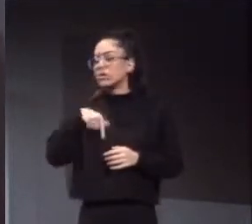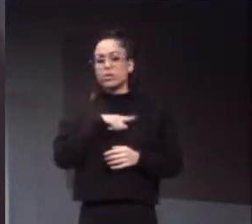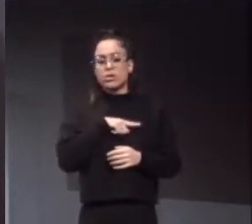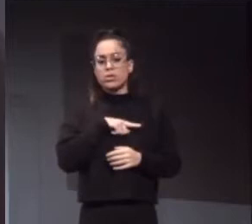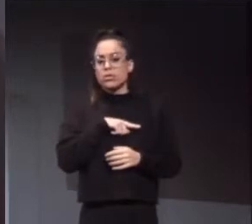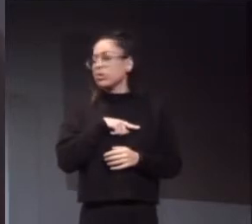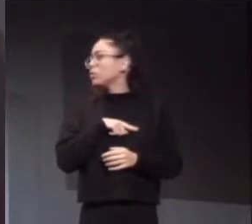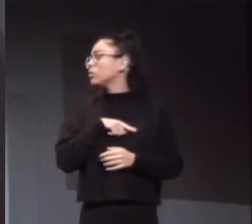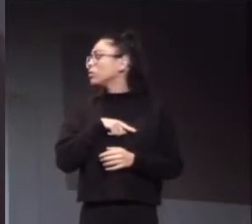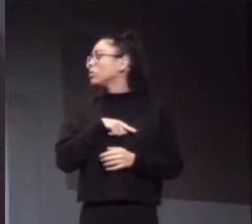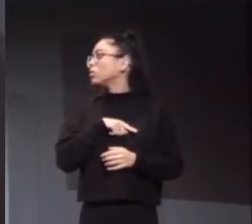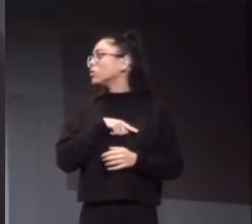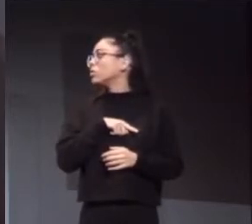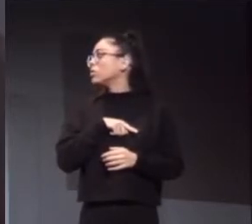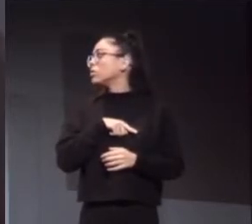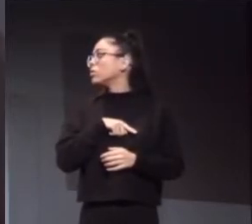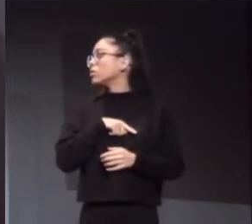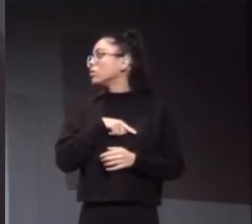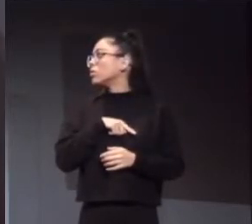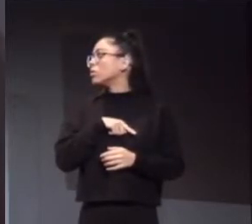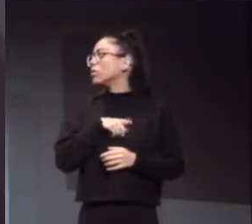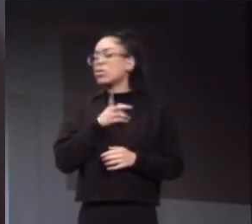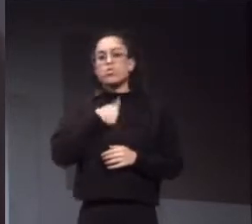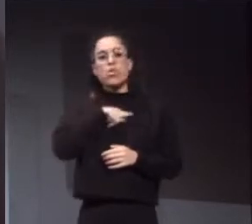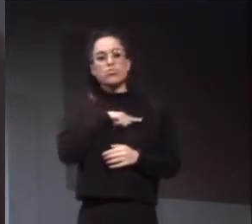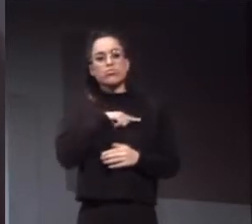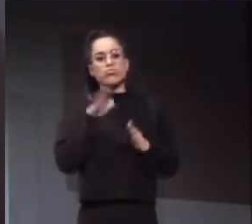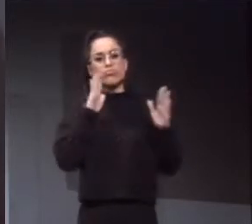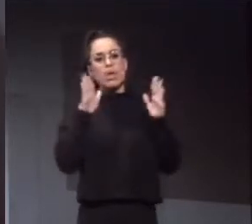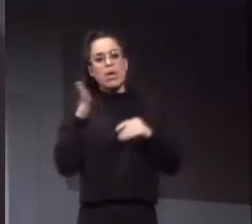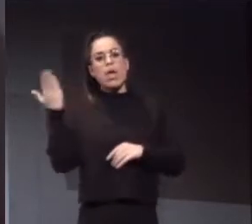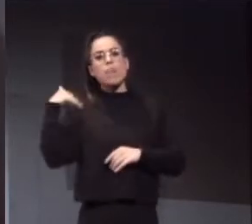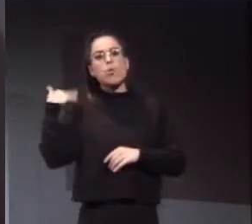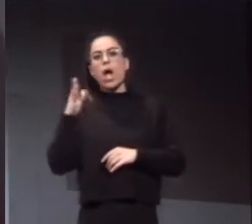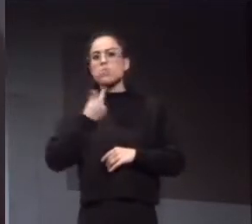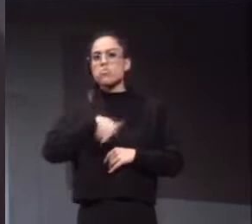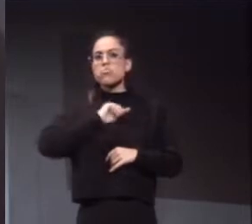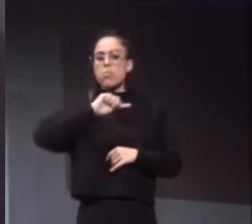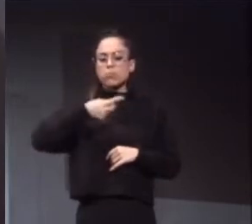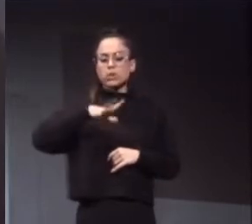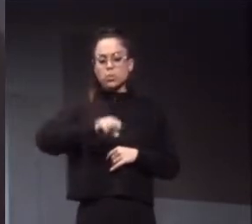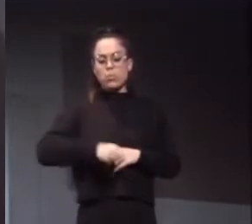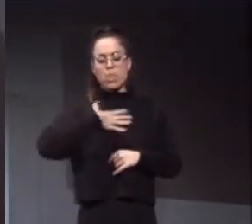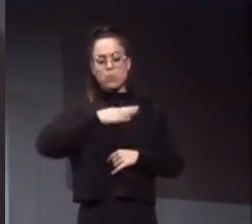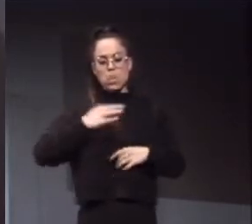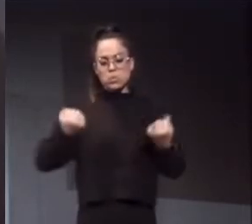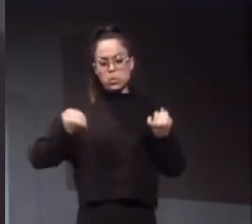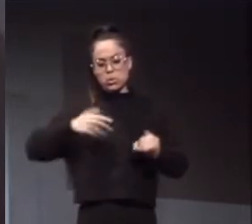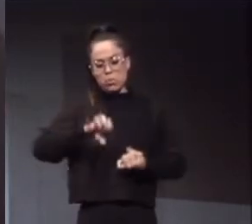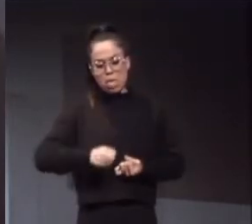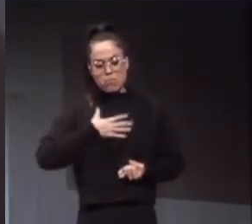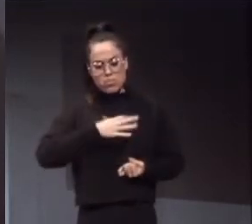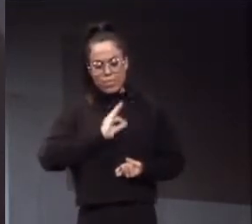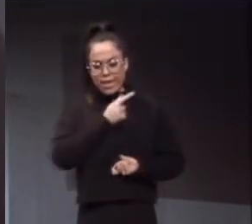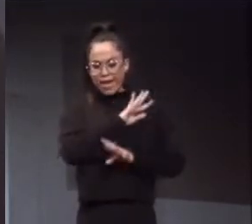nos hicieron entre comillas propietarios de un piso pequeño de un cochecito 600 y eso